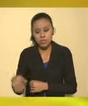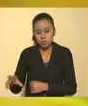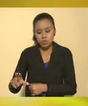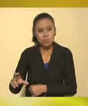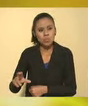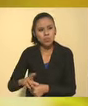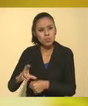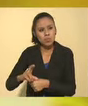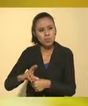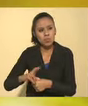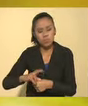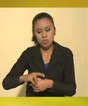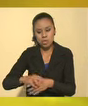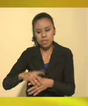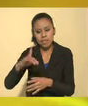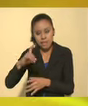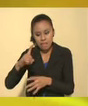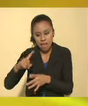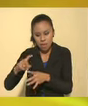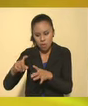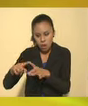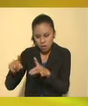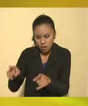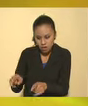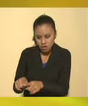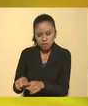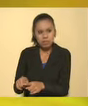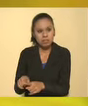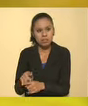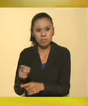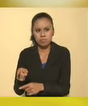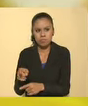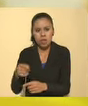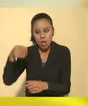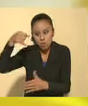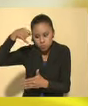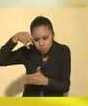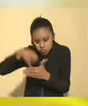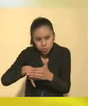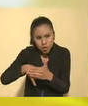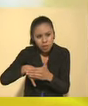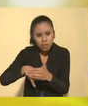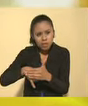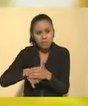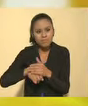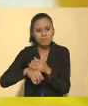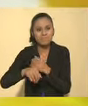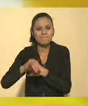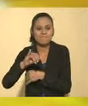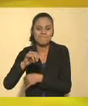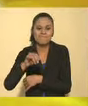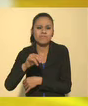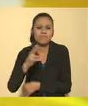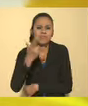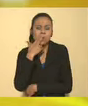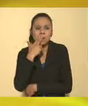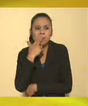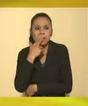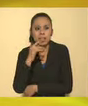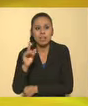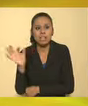lo echas y si el huevo se va hasta el fondo es que está fresco. Si el huevo flota, es que ya no. ¿Eso está no es fresco para el mal de